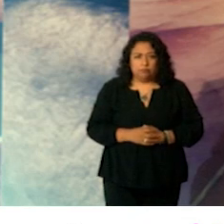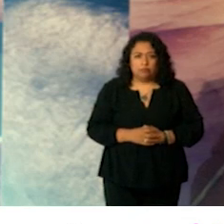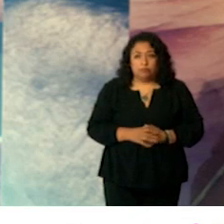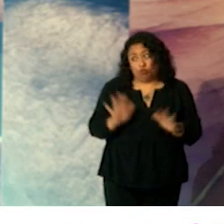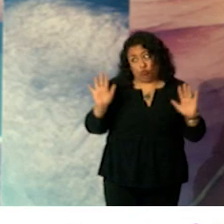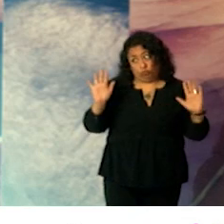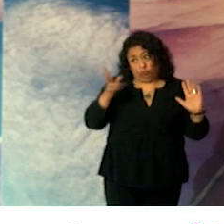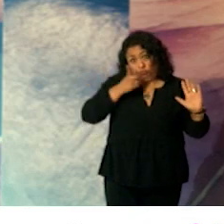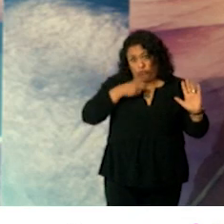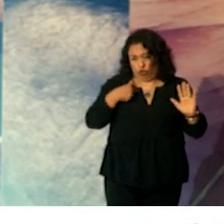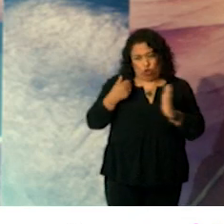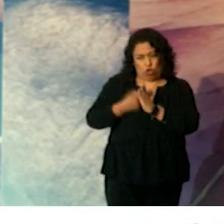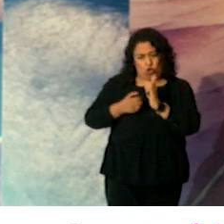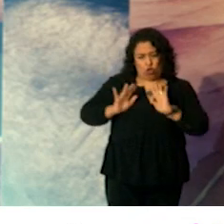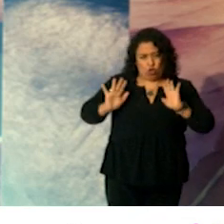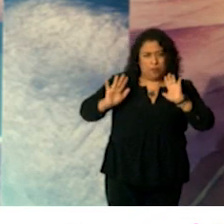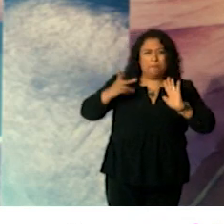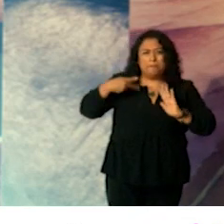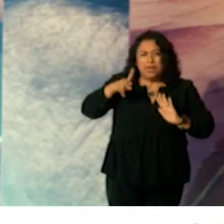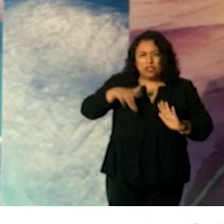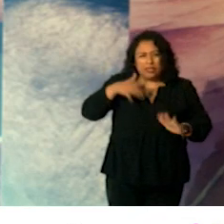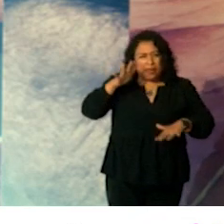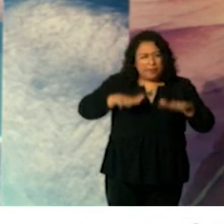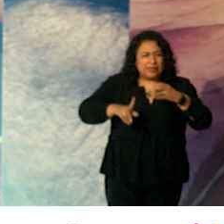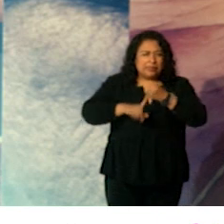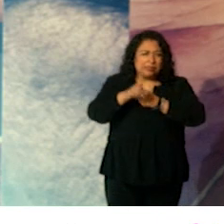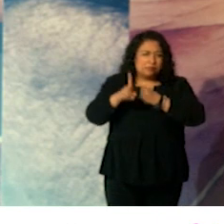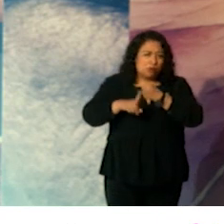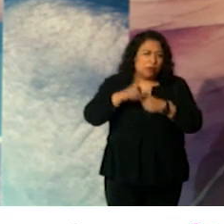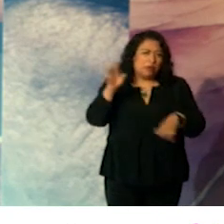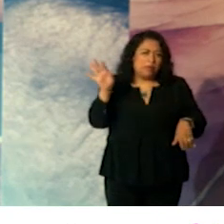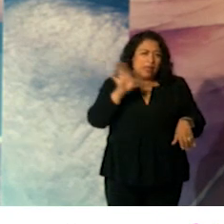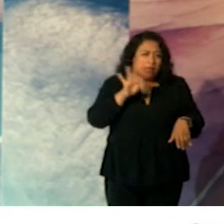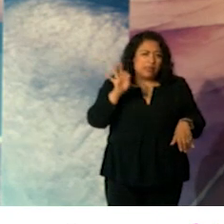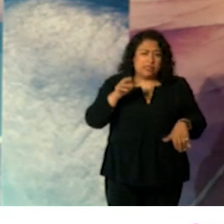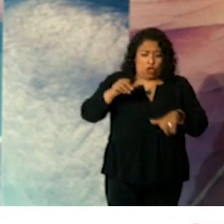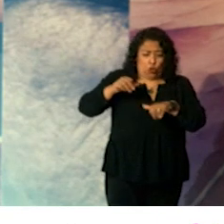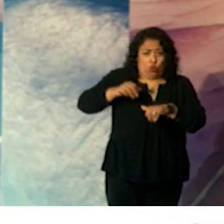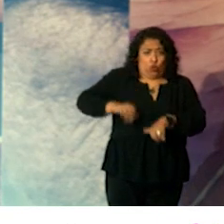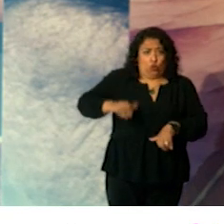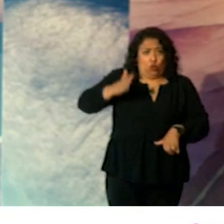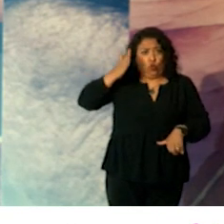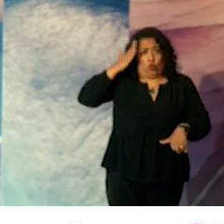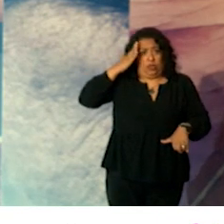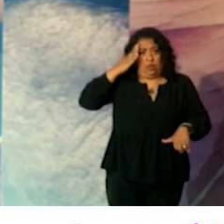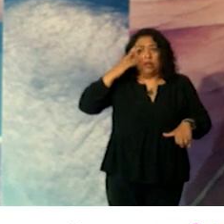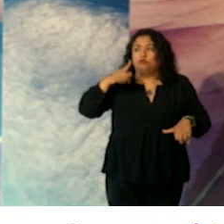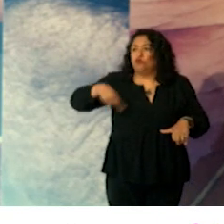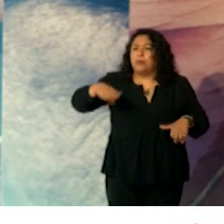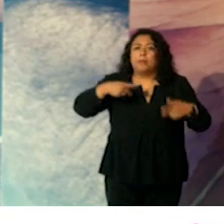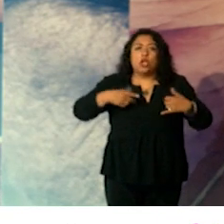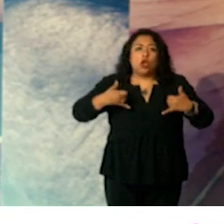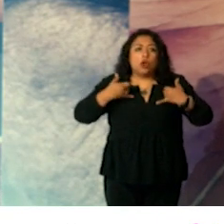ustedes me dirán, yo no soy activista, pero siento que a veces el problema puede ser que la autoridad, es decir, como personas